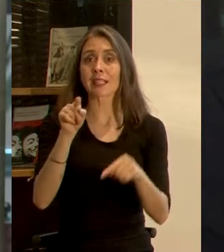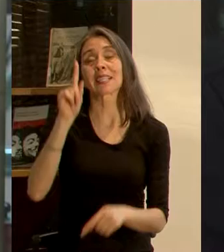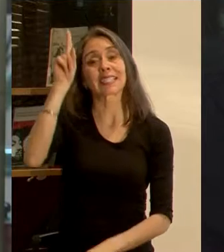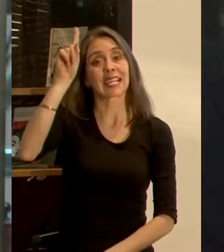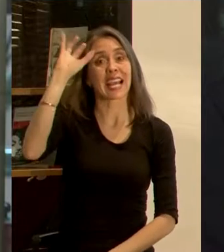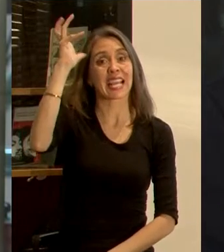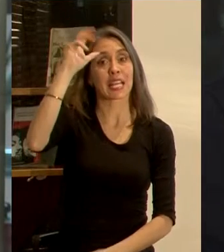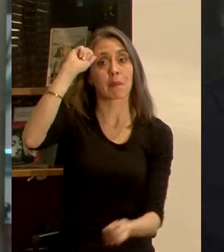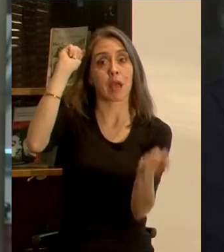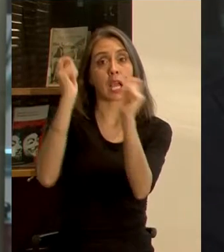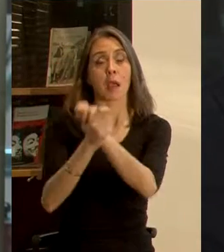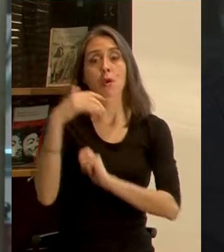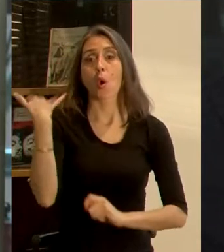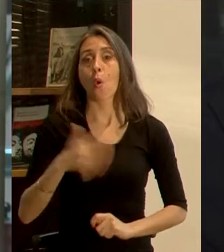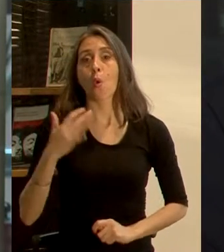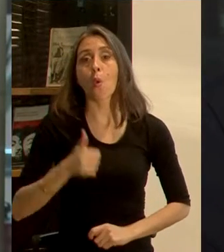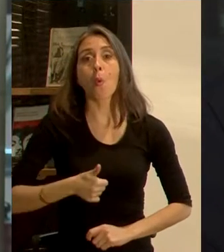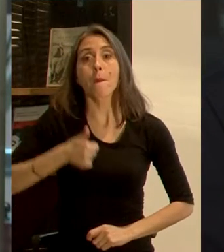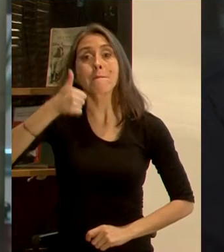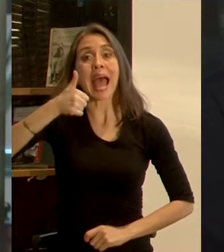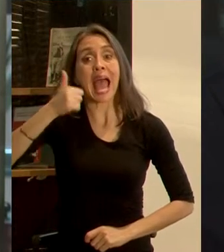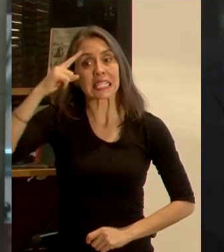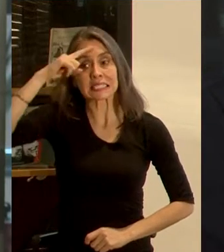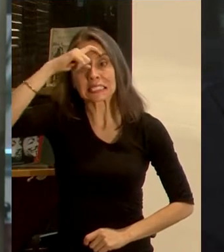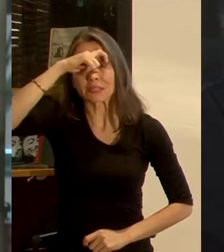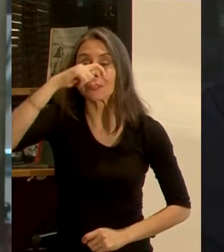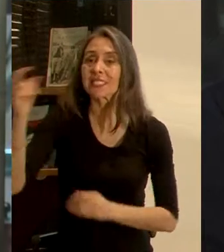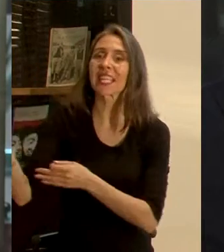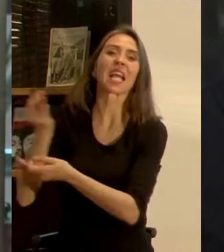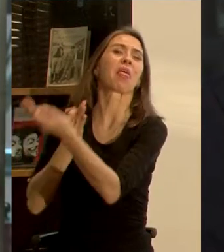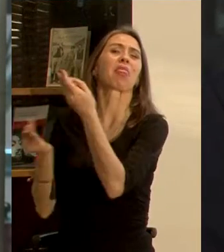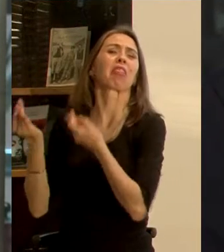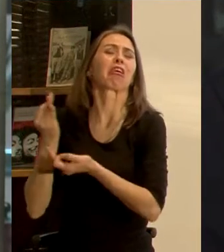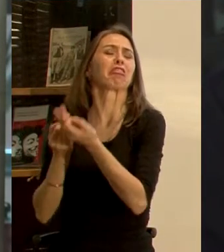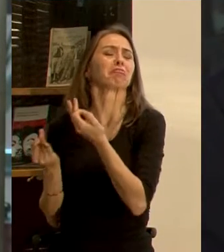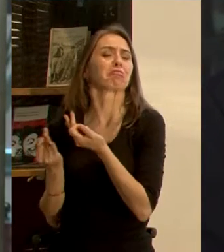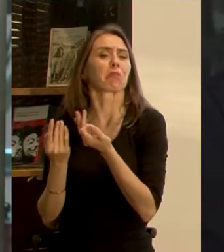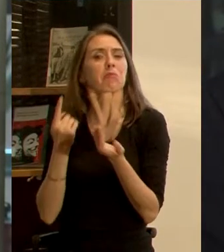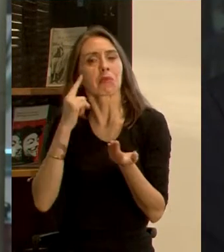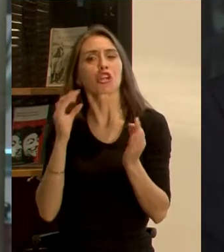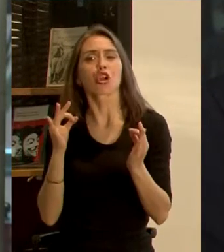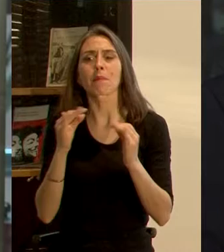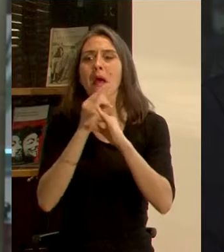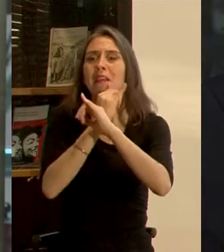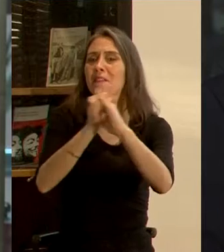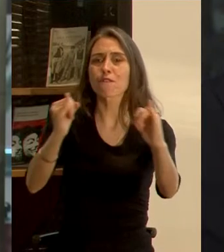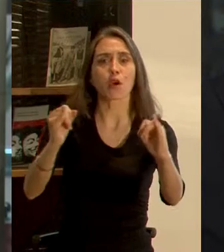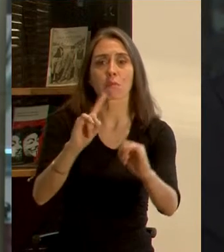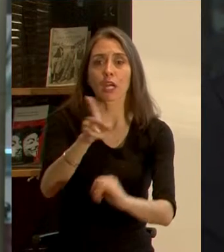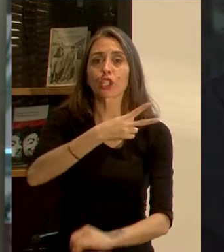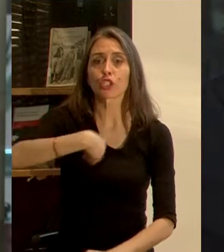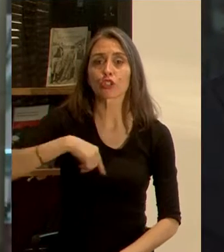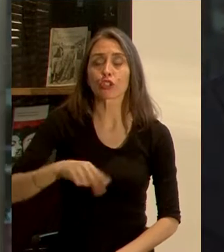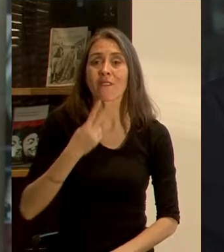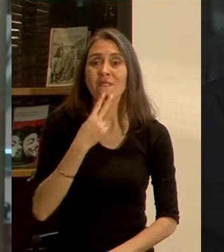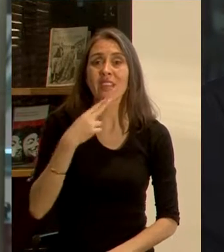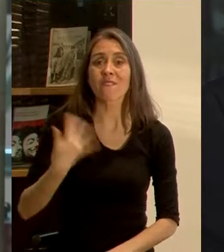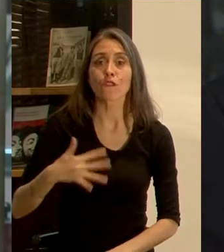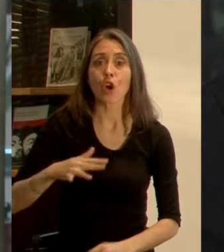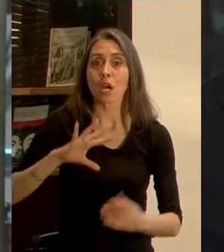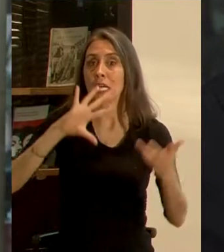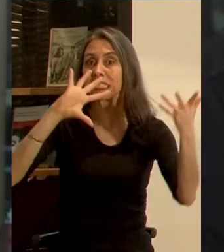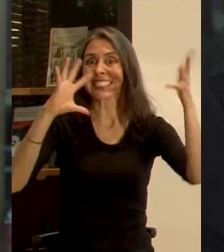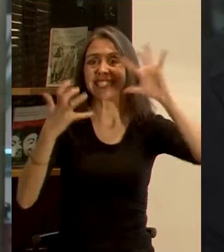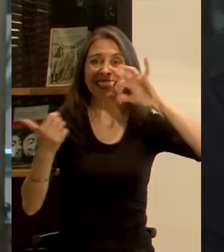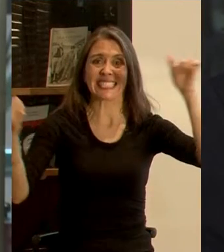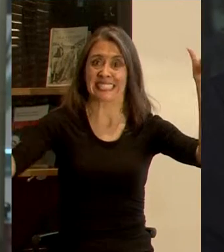es mucho más dramático de lo que se dice y lo que normalmente se comunica. Nosotros estamos viviendo una situación de